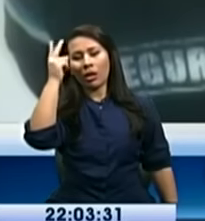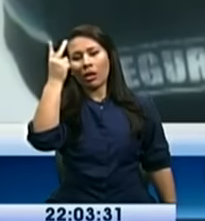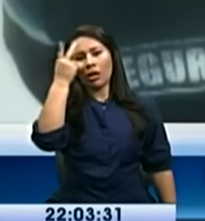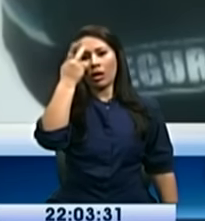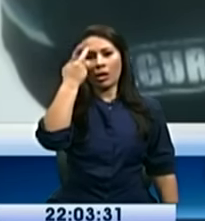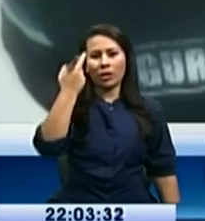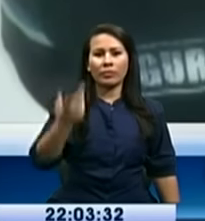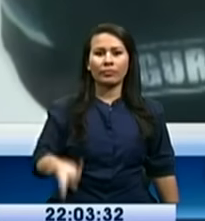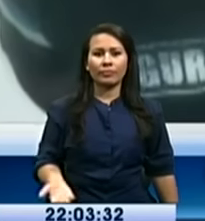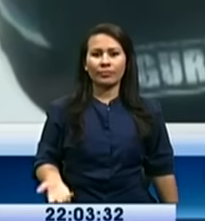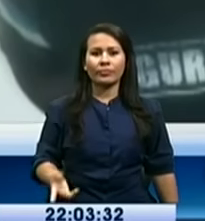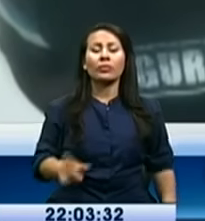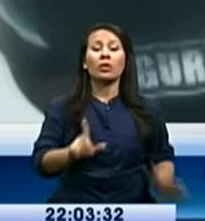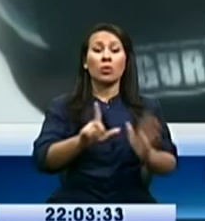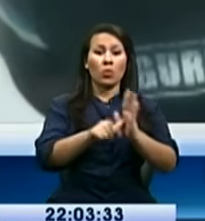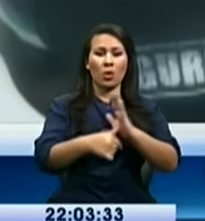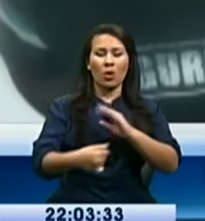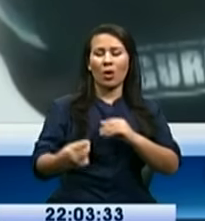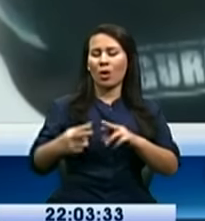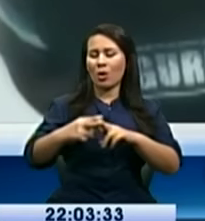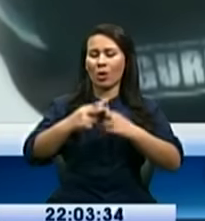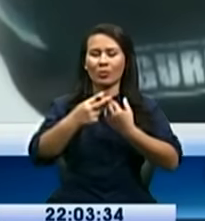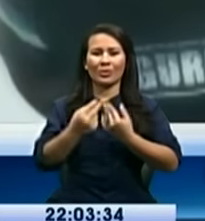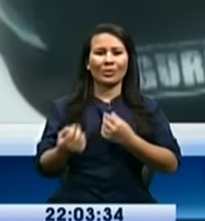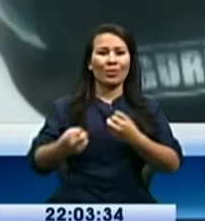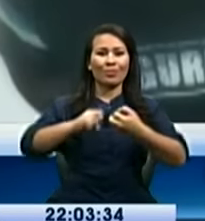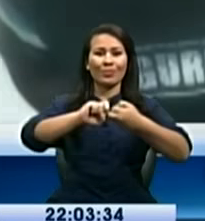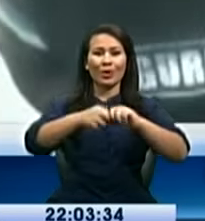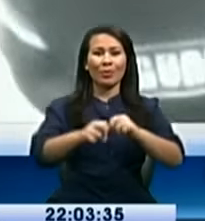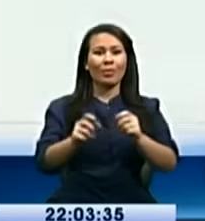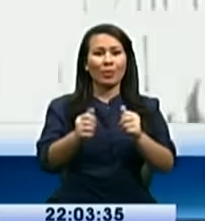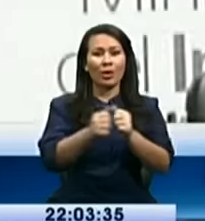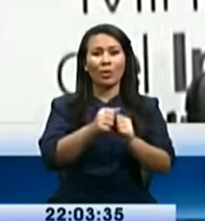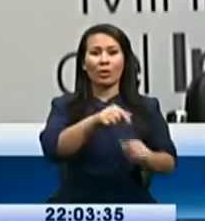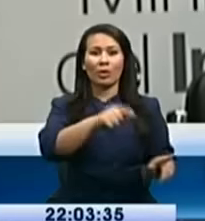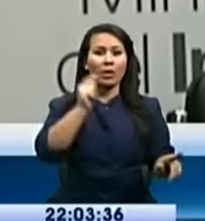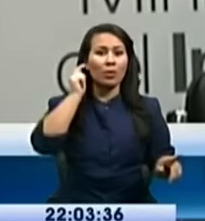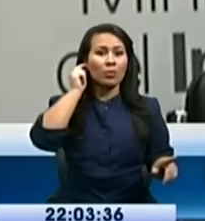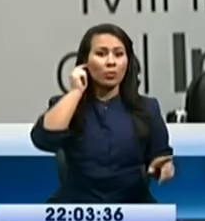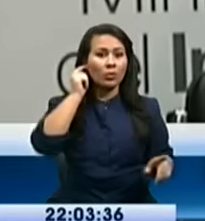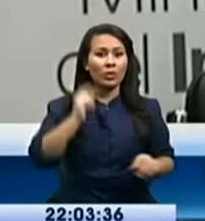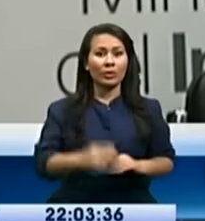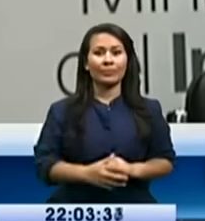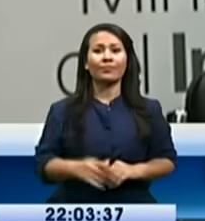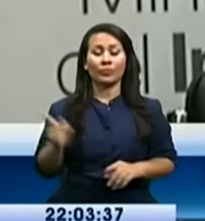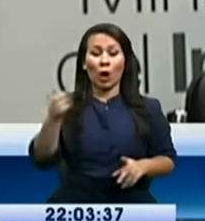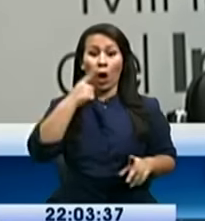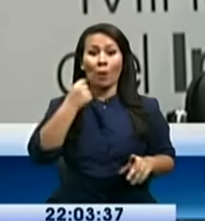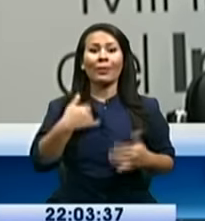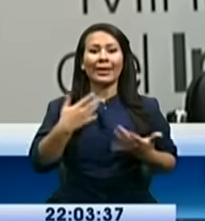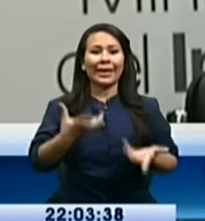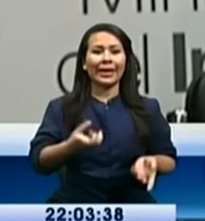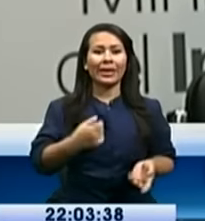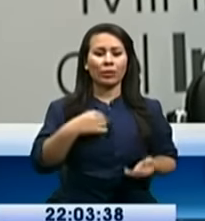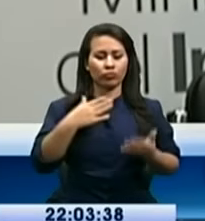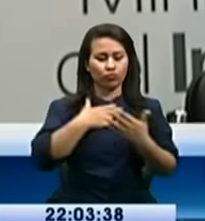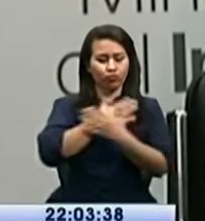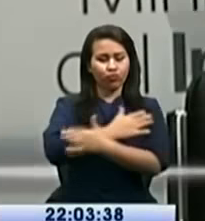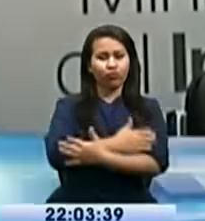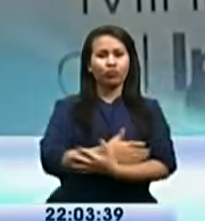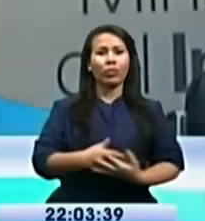etílico, y empezó el infierno para las dos jóvenes argentinas. Intentó abusar el autor